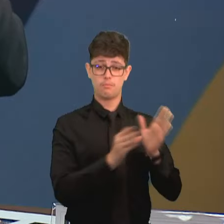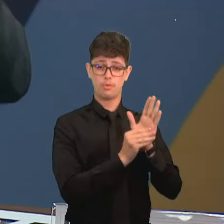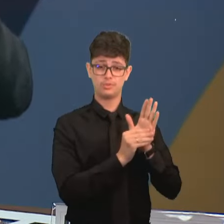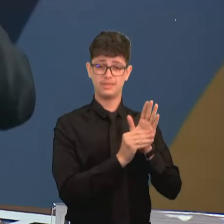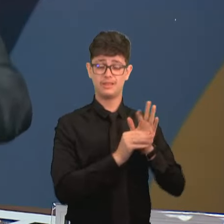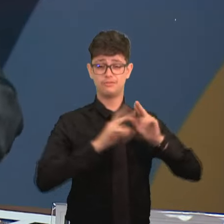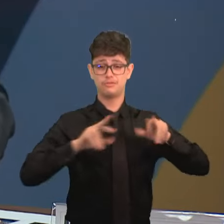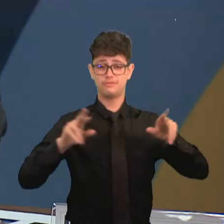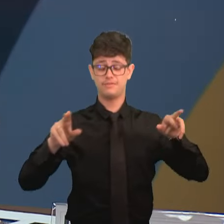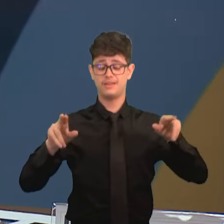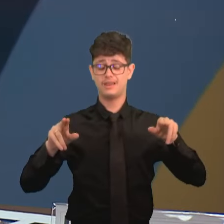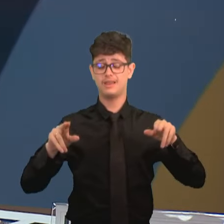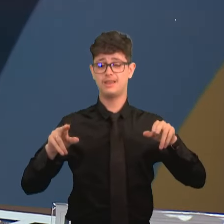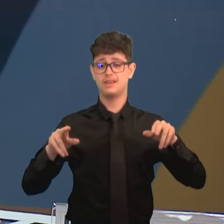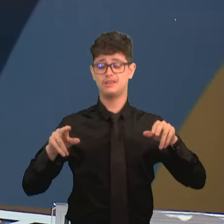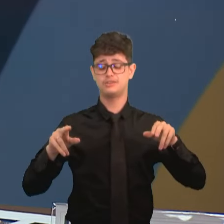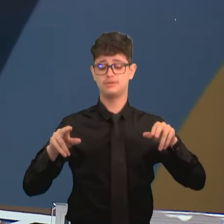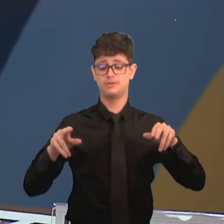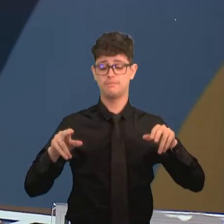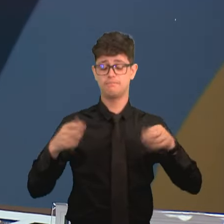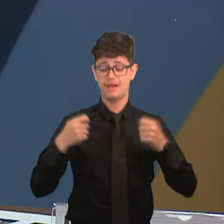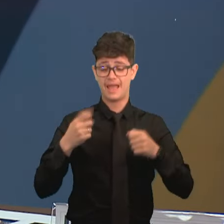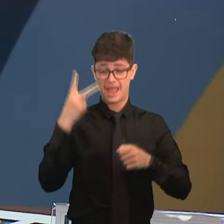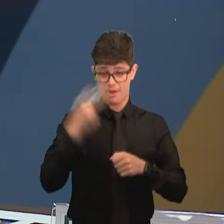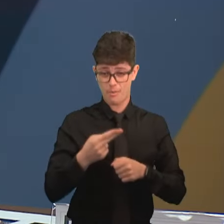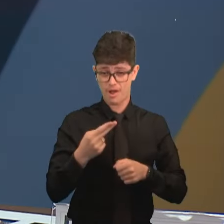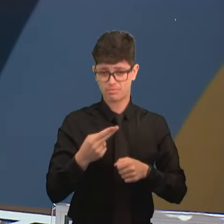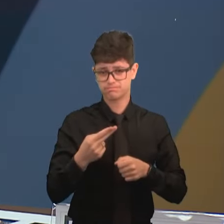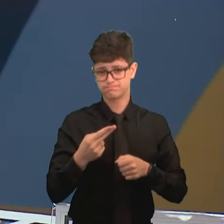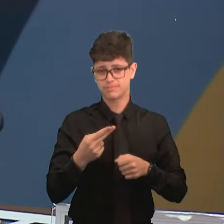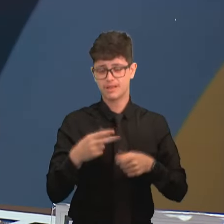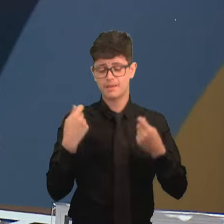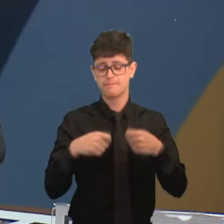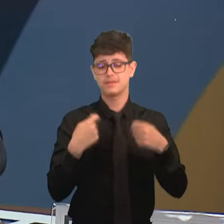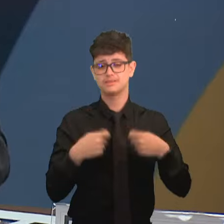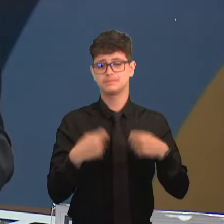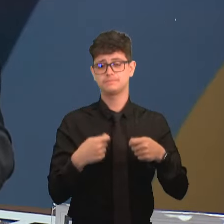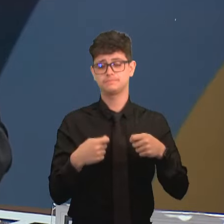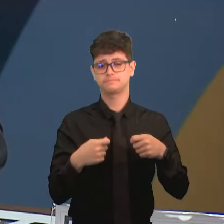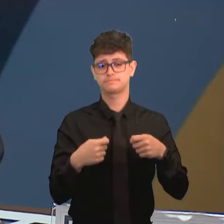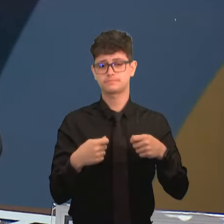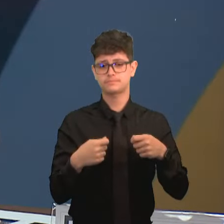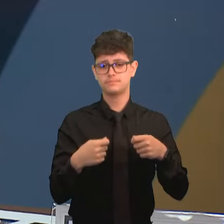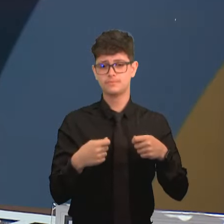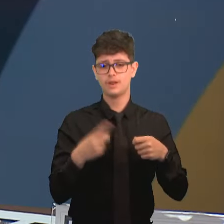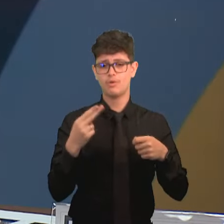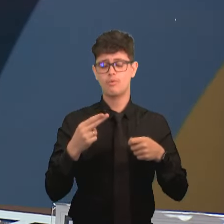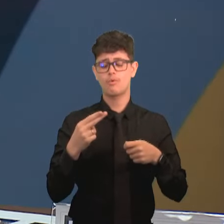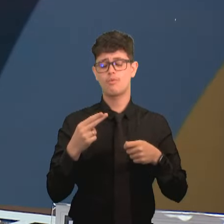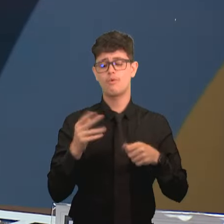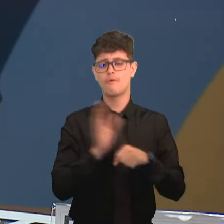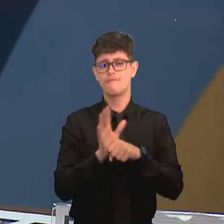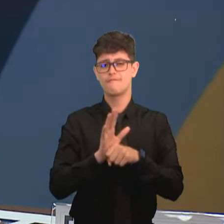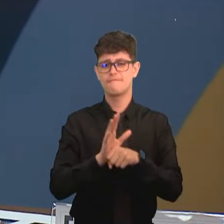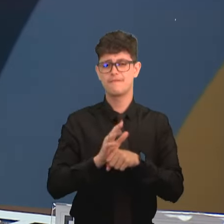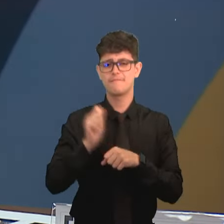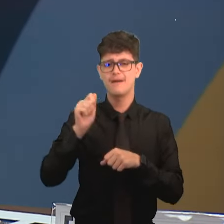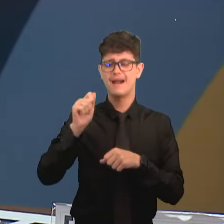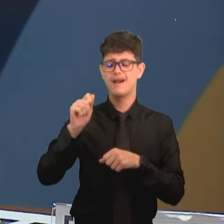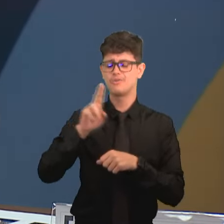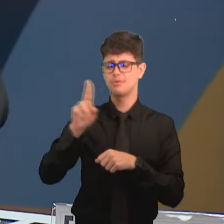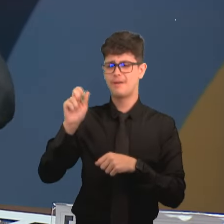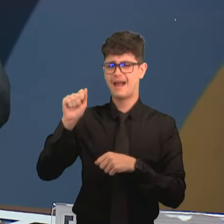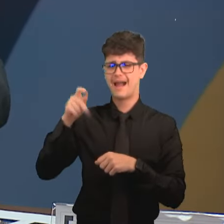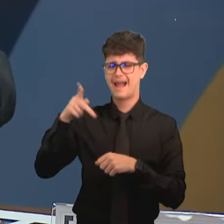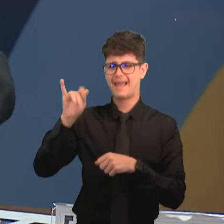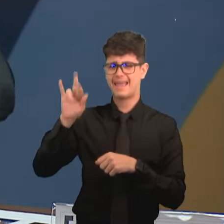la misma tarea, es una cosa conocida en el área de aprendizaje de máquinas, conocida como efecto de Hashmon. Hashmon es una referencia a una película de